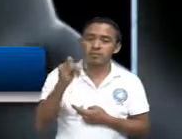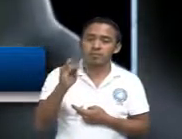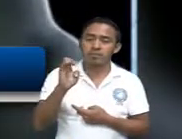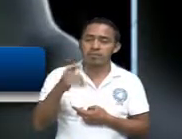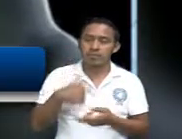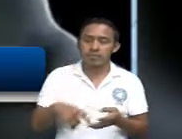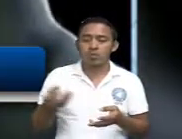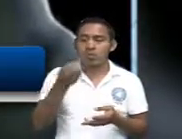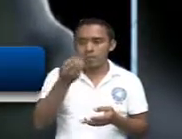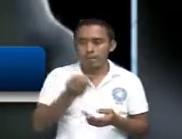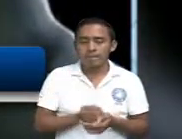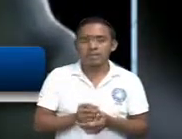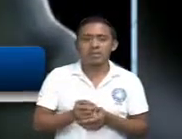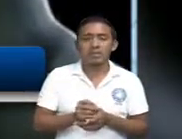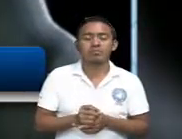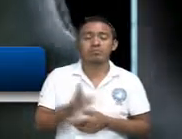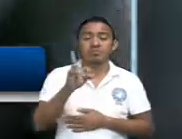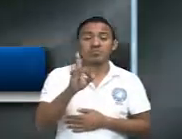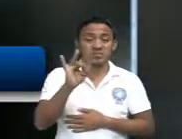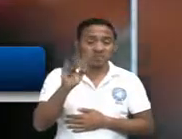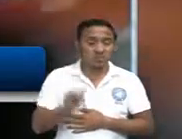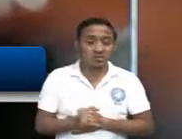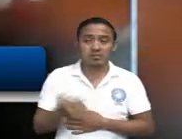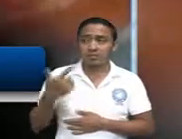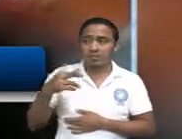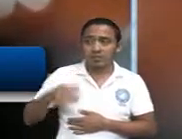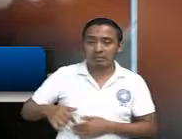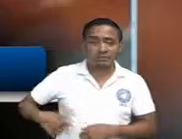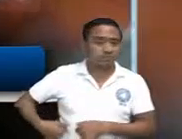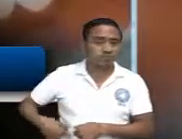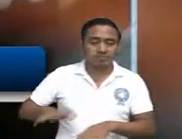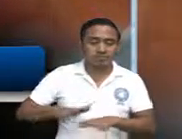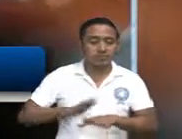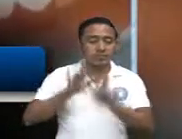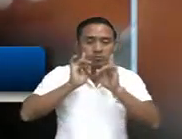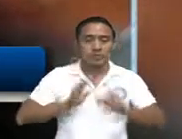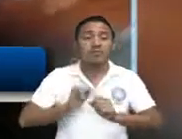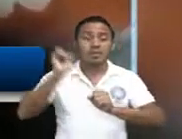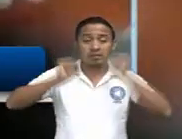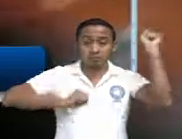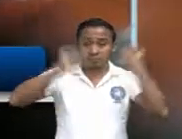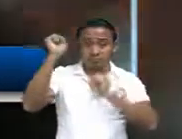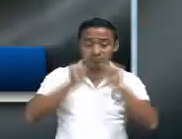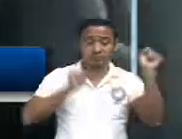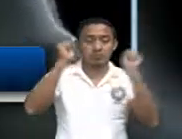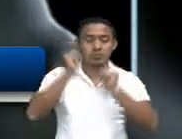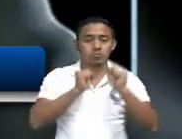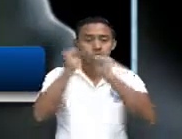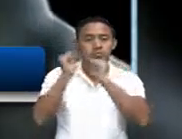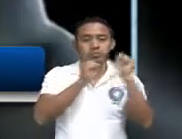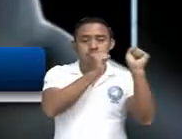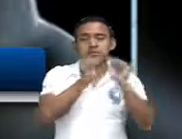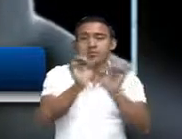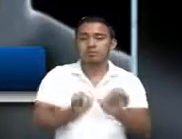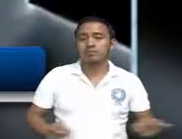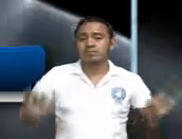dieta baja en grasa y el ejercicio, como hemos mencionado, es muy importante. Ahora, doctor,